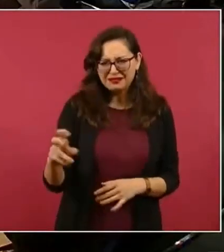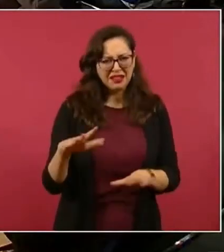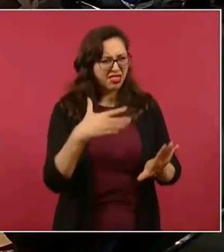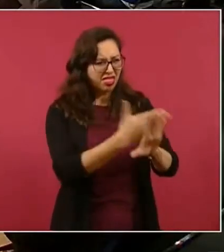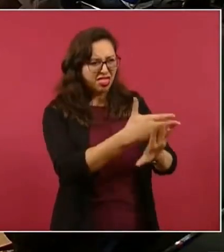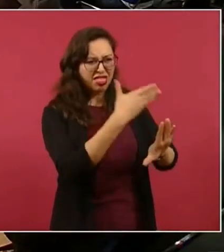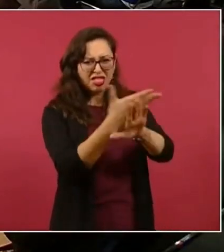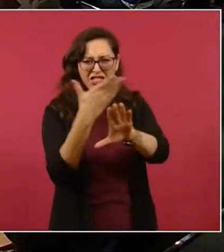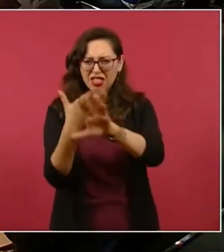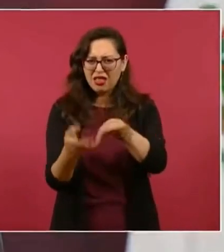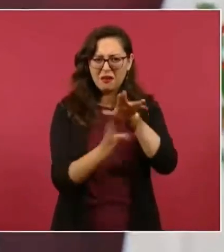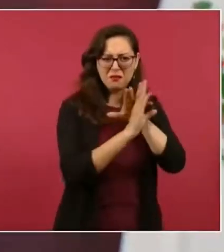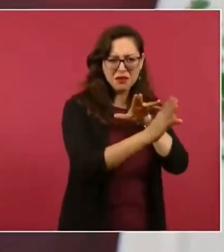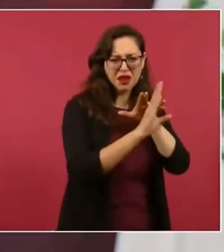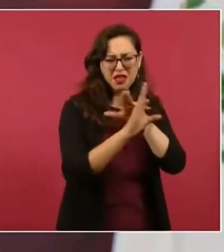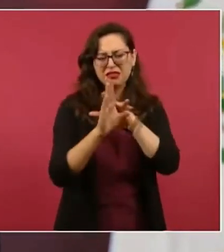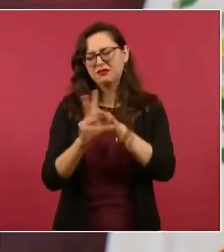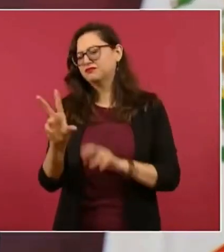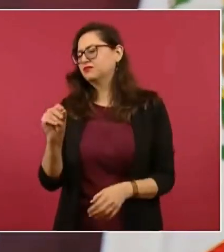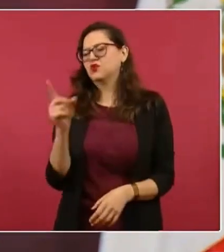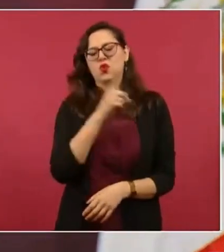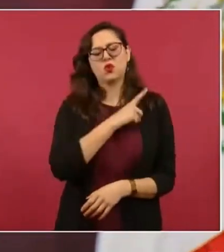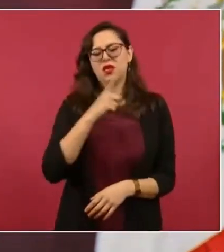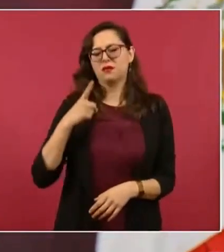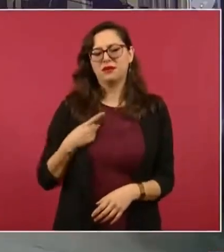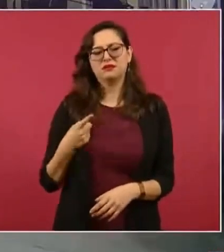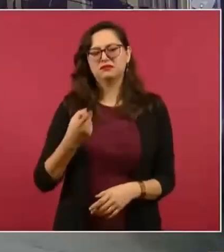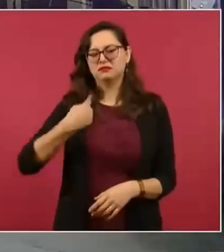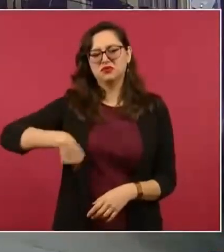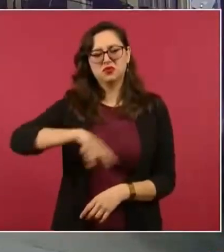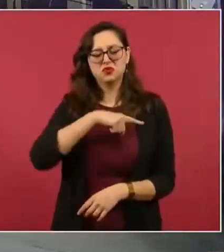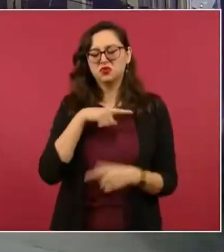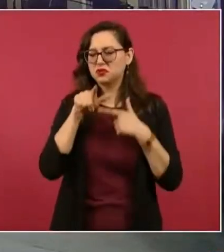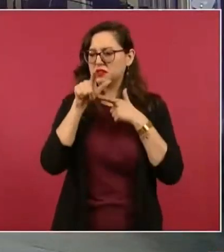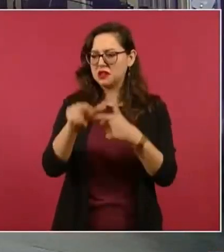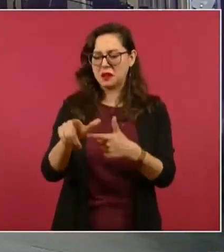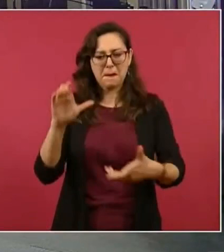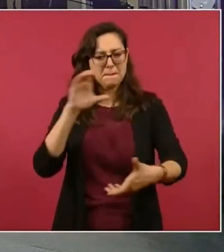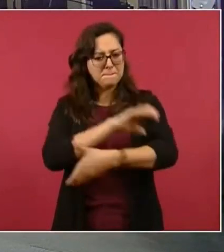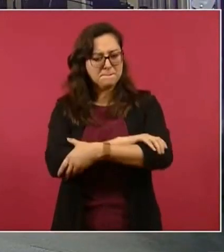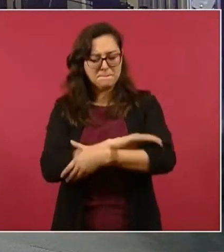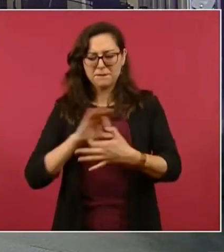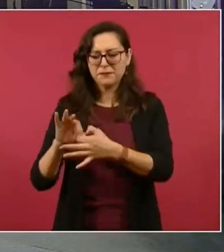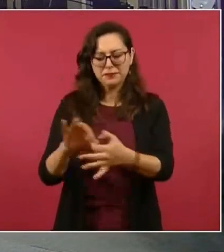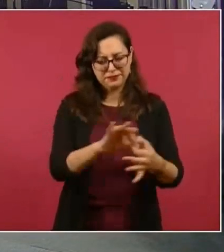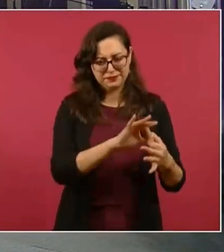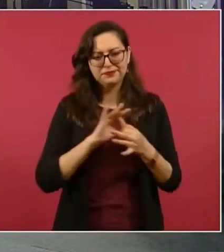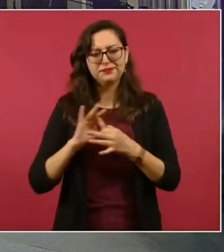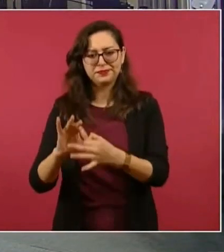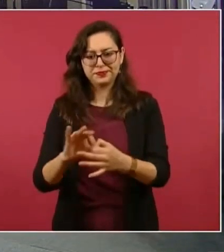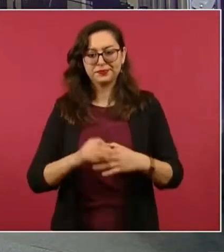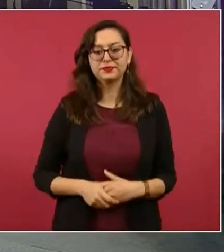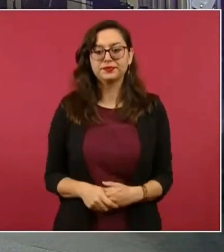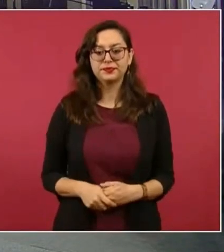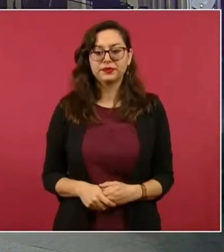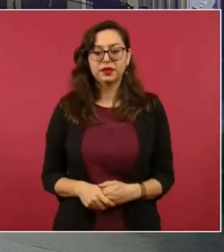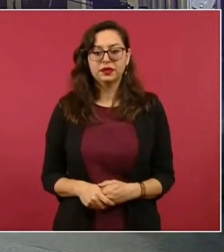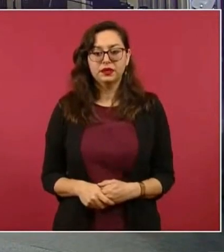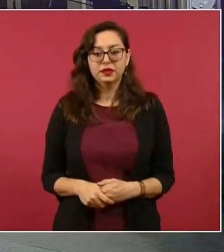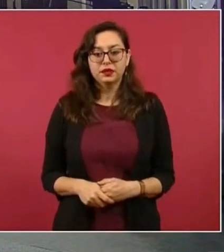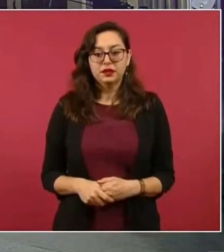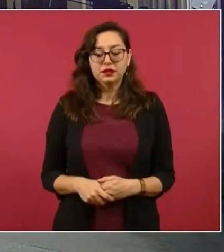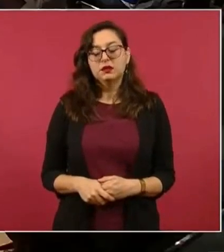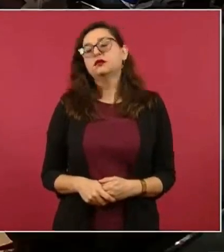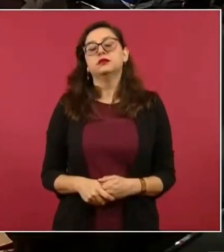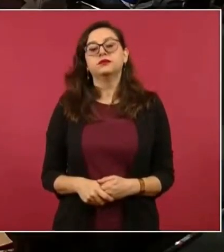una ciudad muy fraterna, muy solidaria, ¿no? Pero eso es lo que explicaba. Bueno, está bien, pues fue un